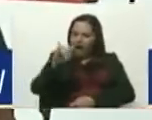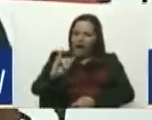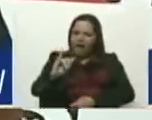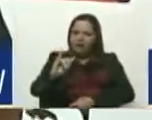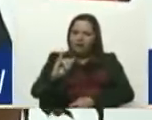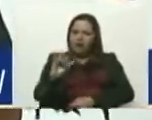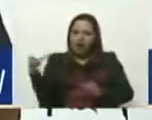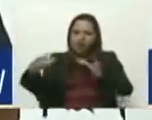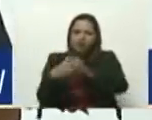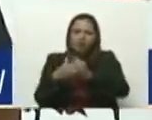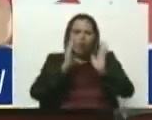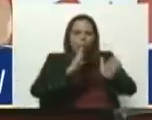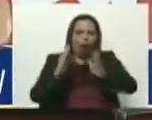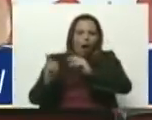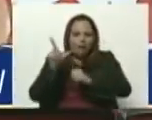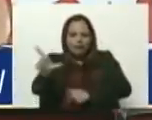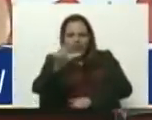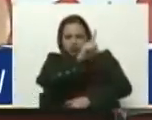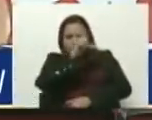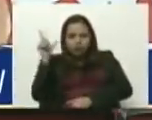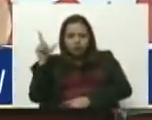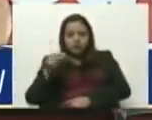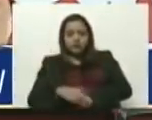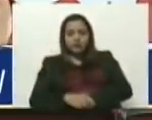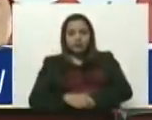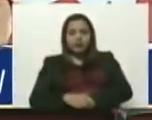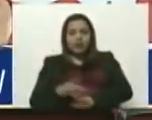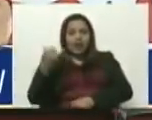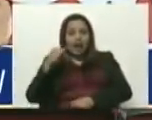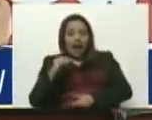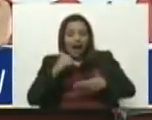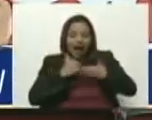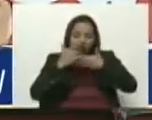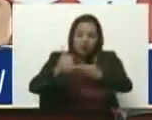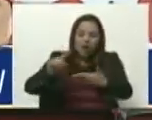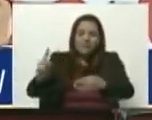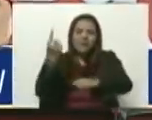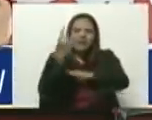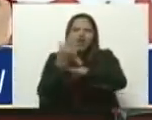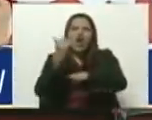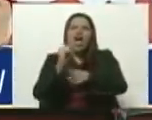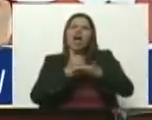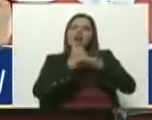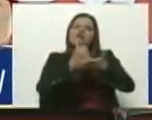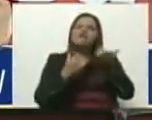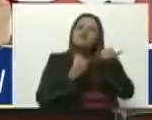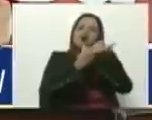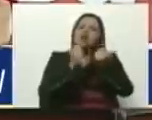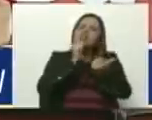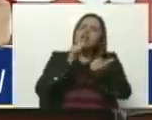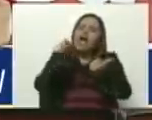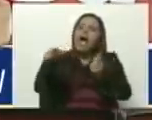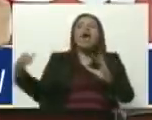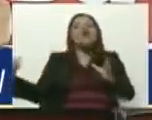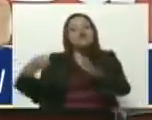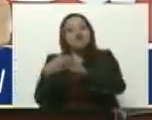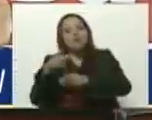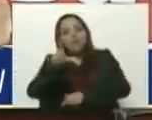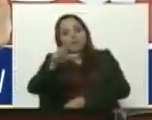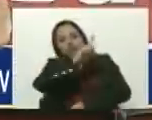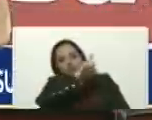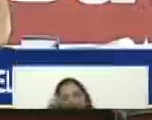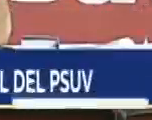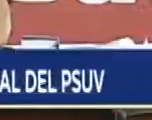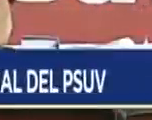organizado y cuando llega la ayuda lo primero que están allí son los compañeros y compañeros de nuestro partido